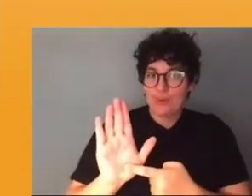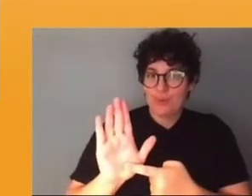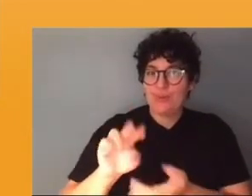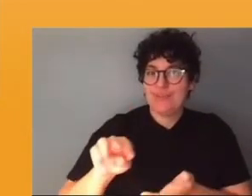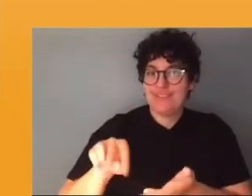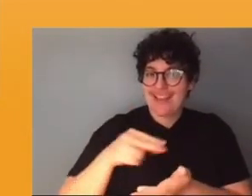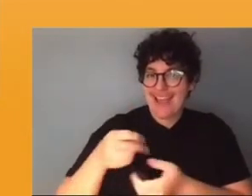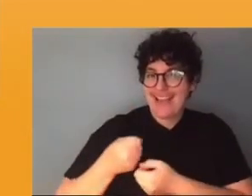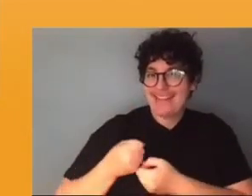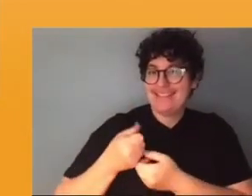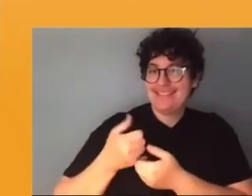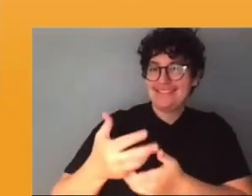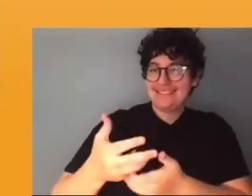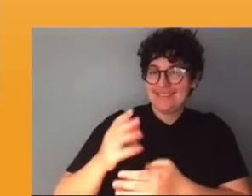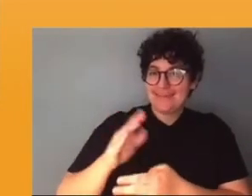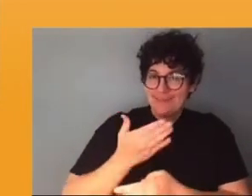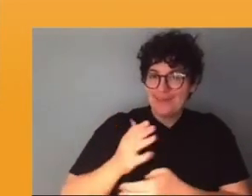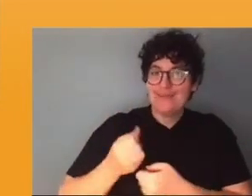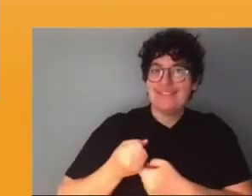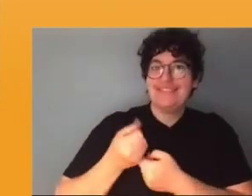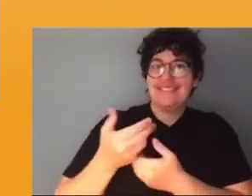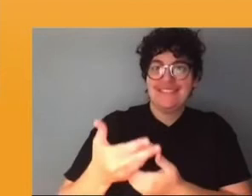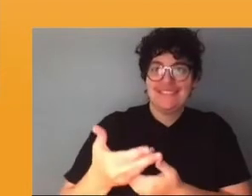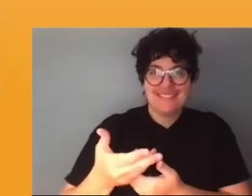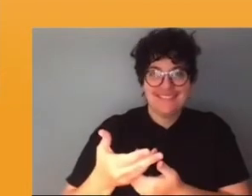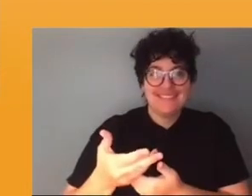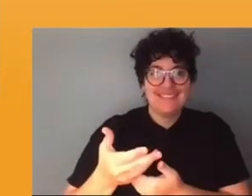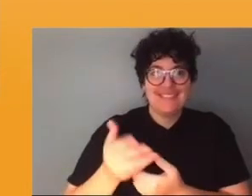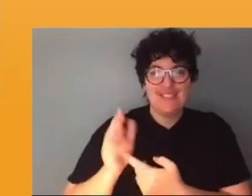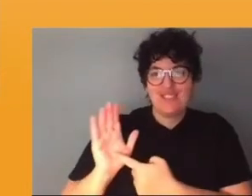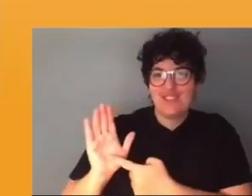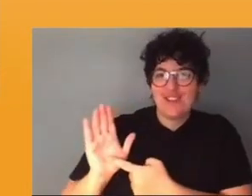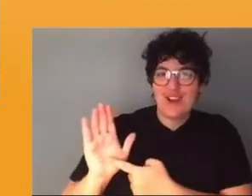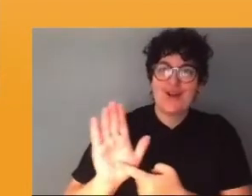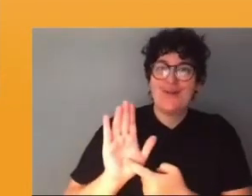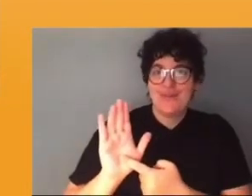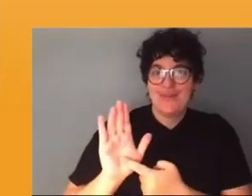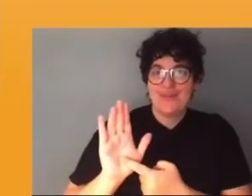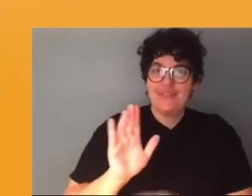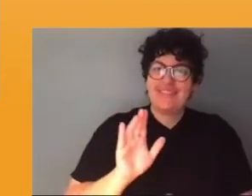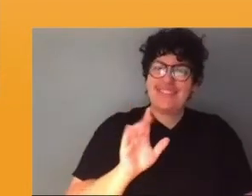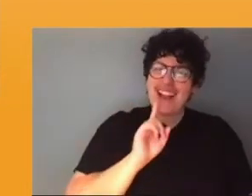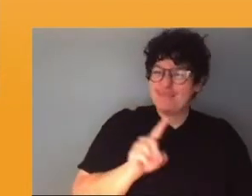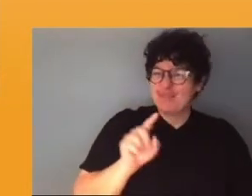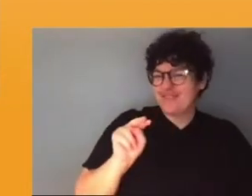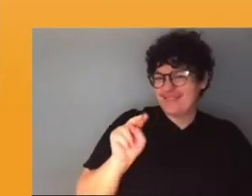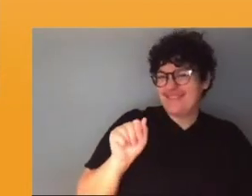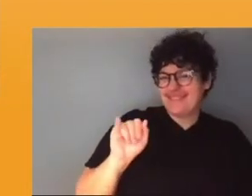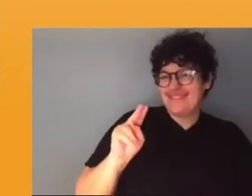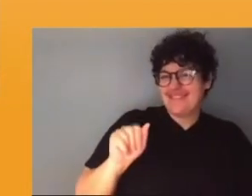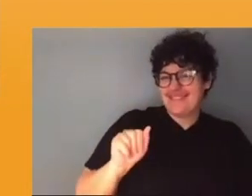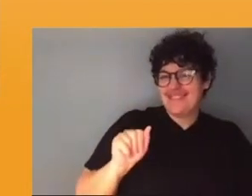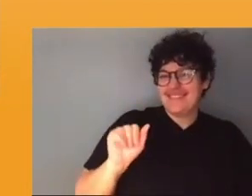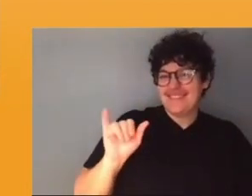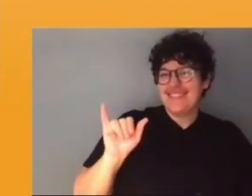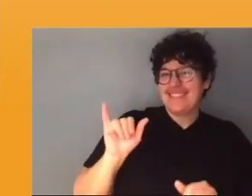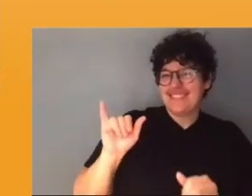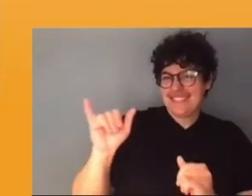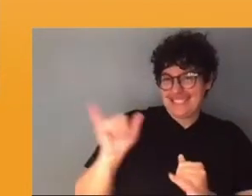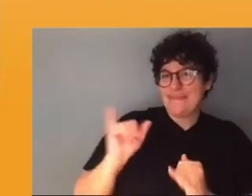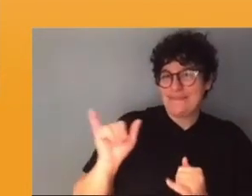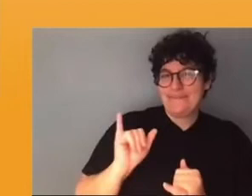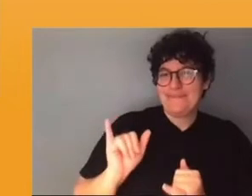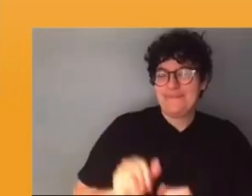al público de qué se trata el baile, de qué se trata la música, y estoy segura que en el baile que hace Neina